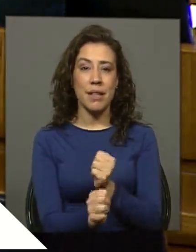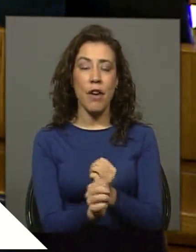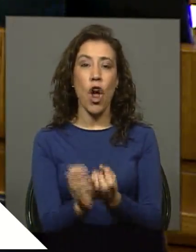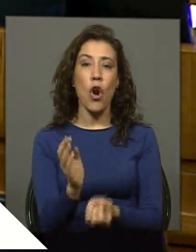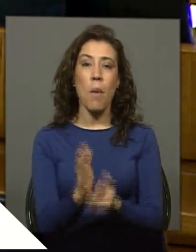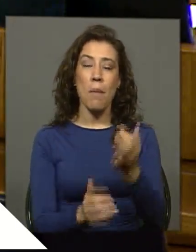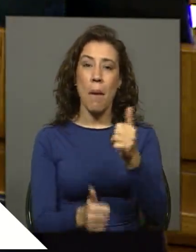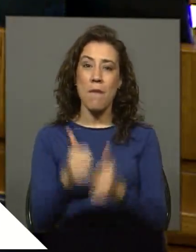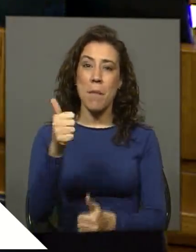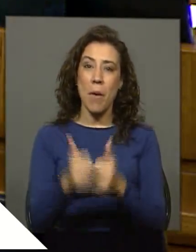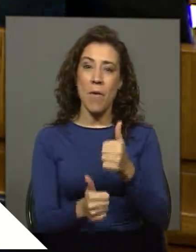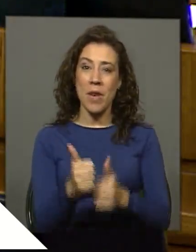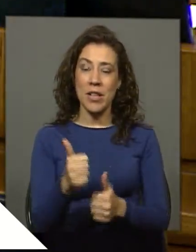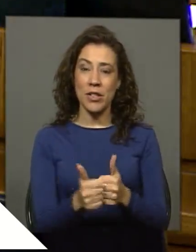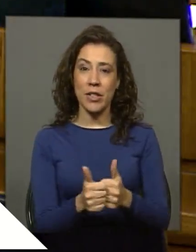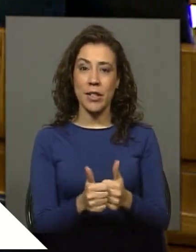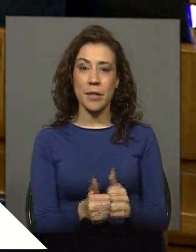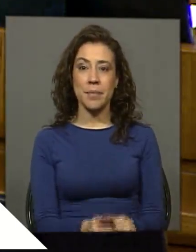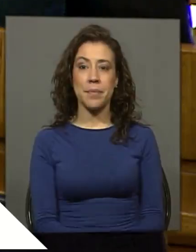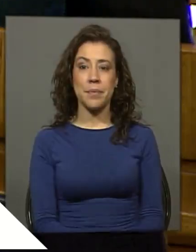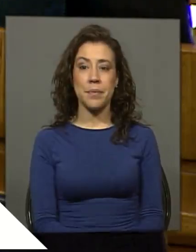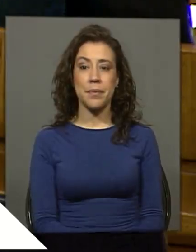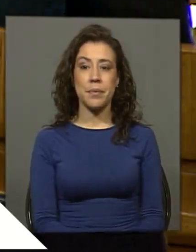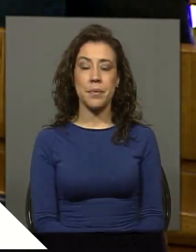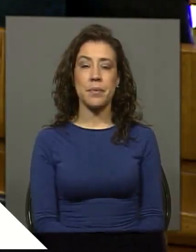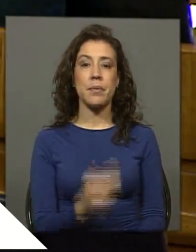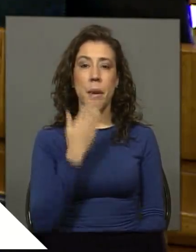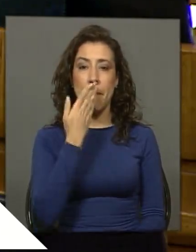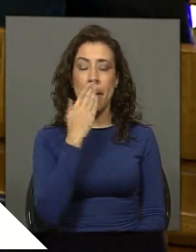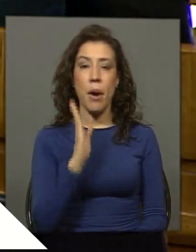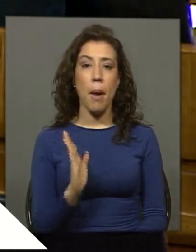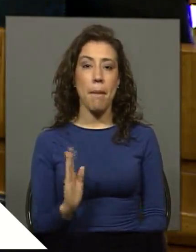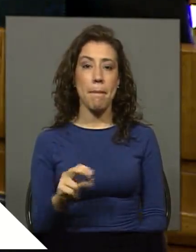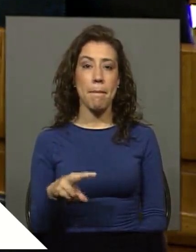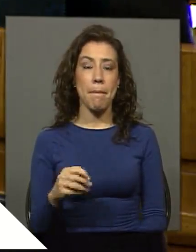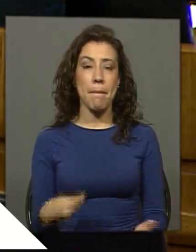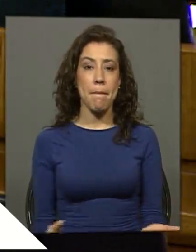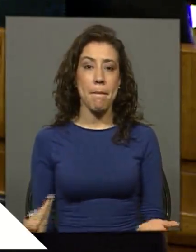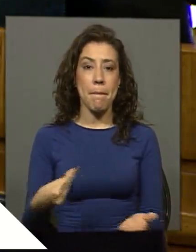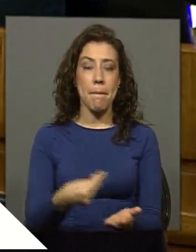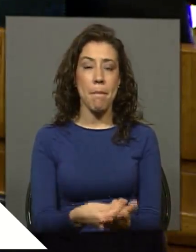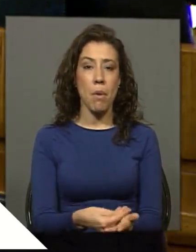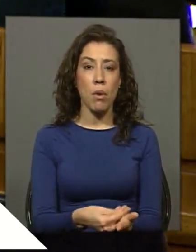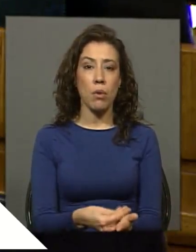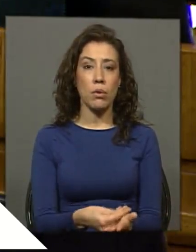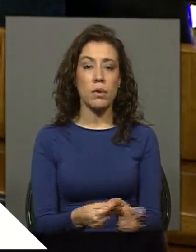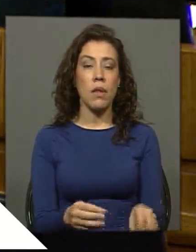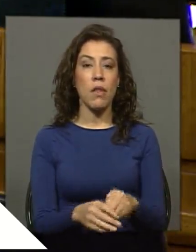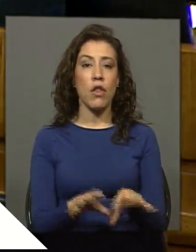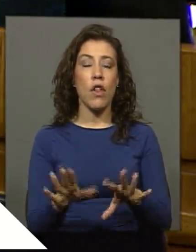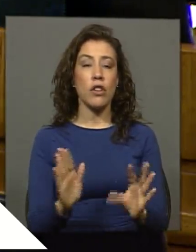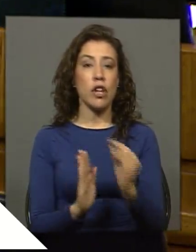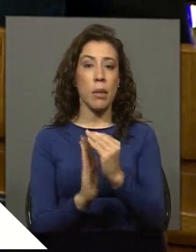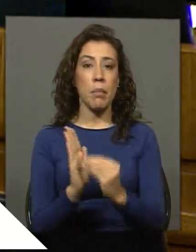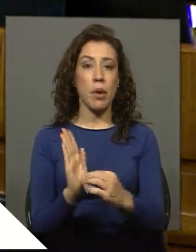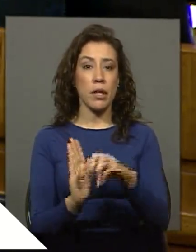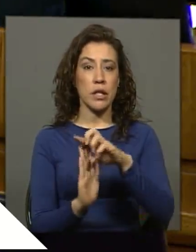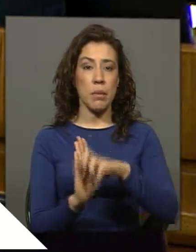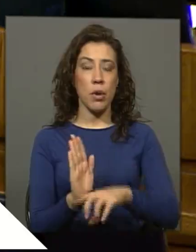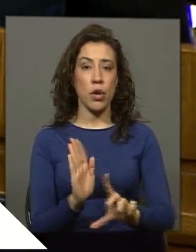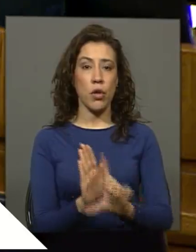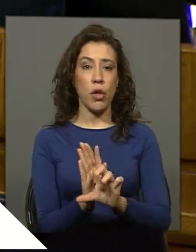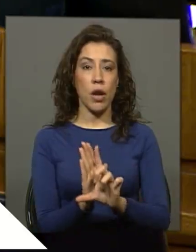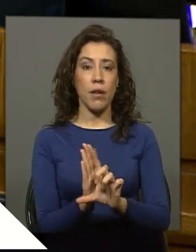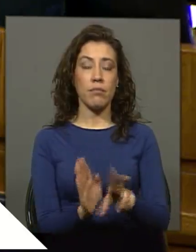profesionales y evidentemente con ello mejorar las bonificaciones que son parte de los elementos que incorpora este proyecto de ley